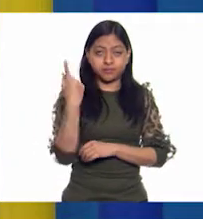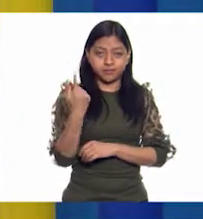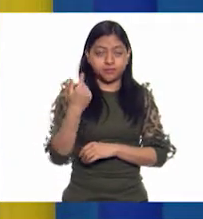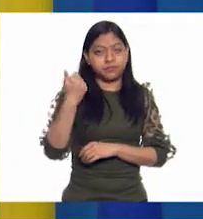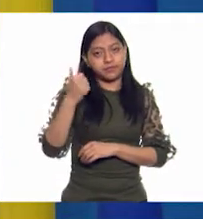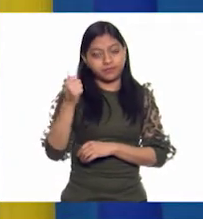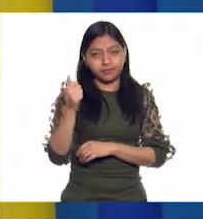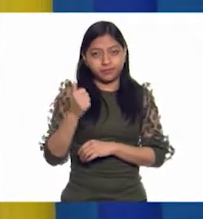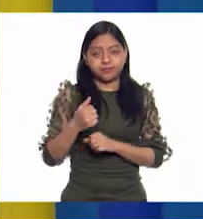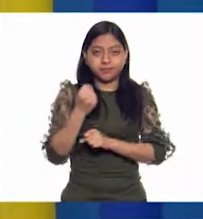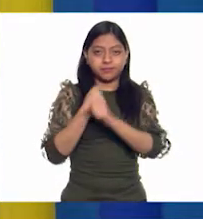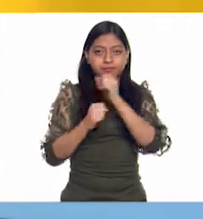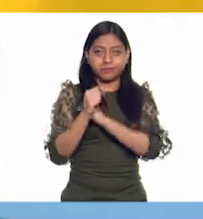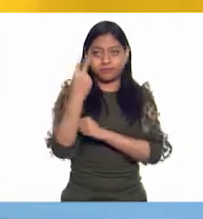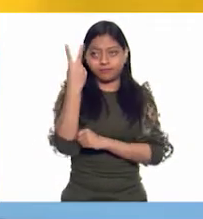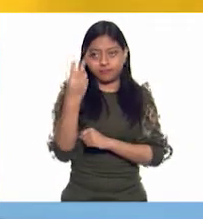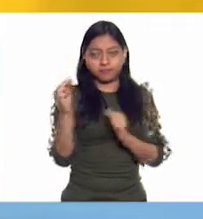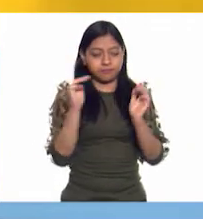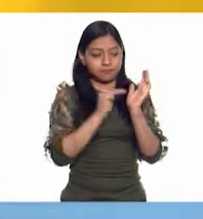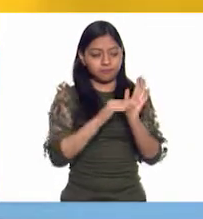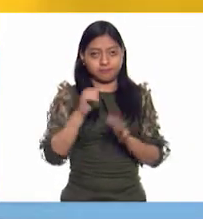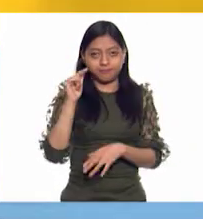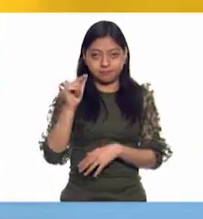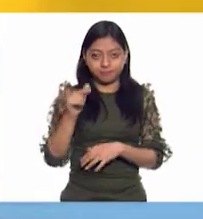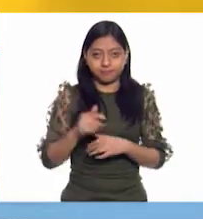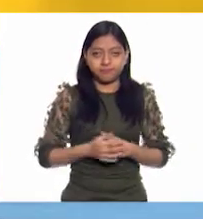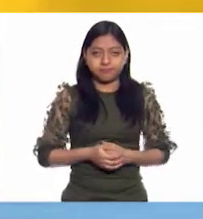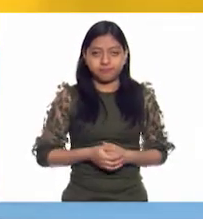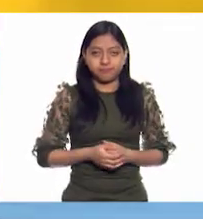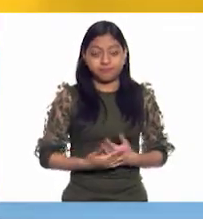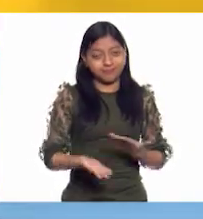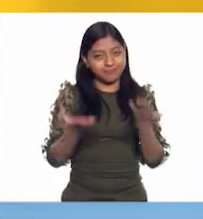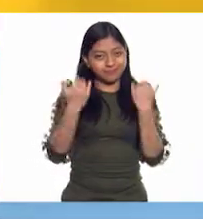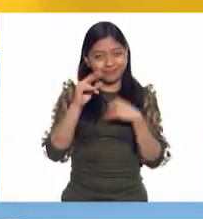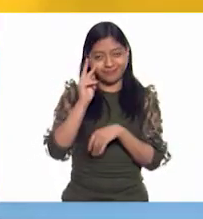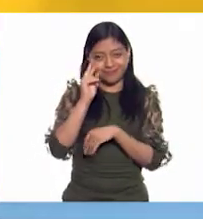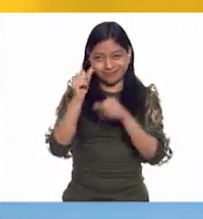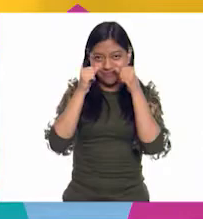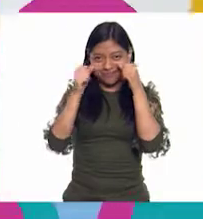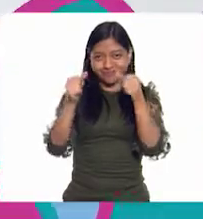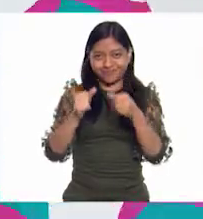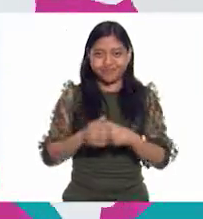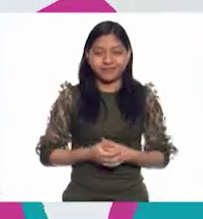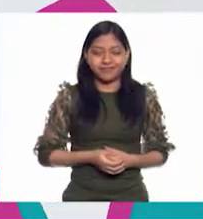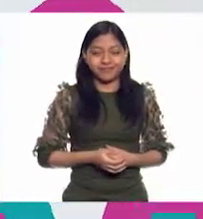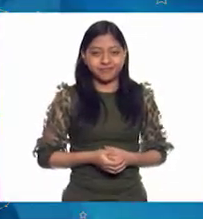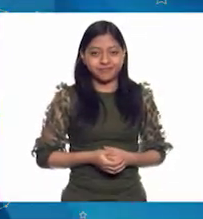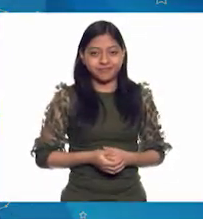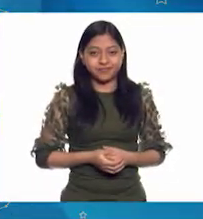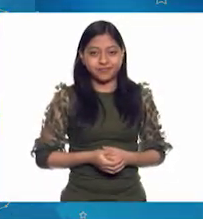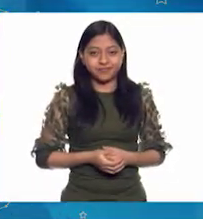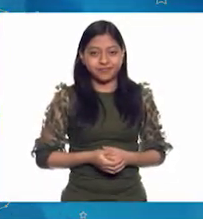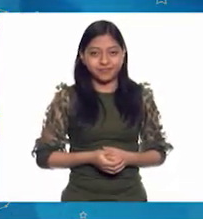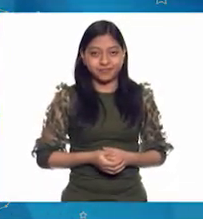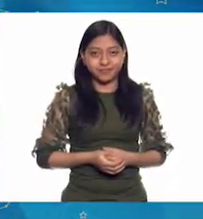de 2017. Ah, pues por supuesto, maestro, hay que verlo con mucha atención.